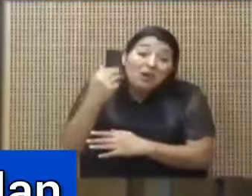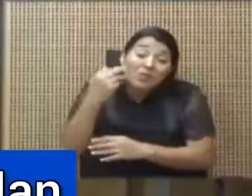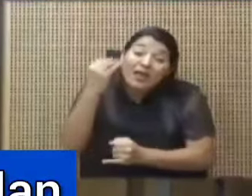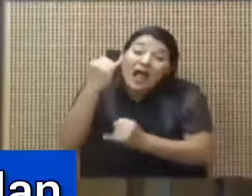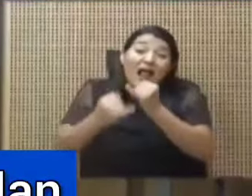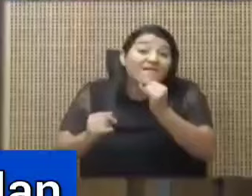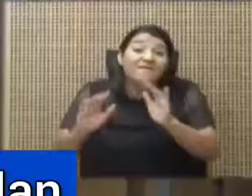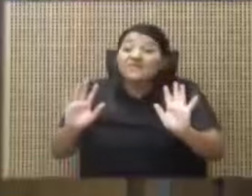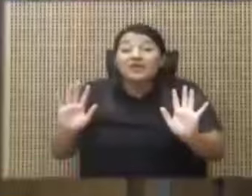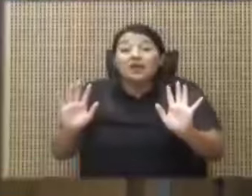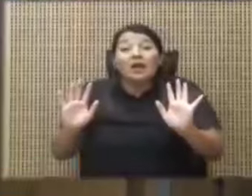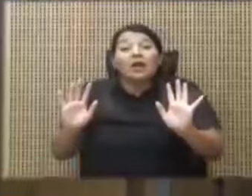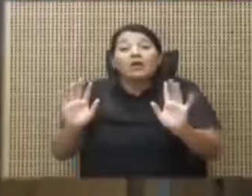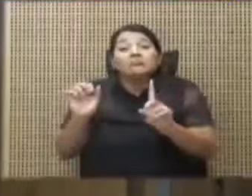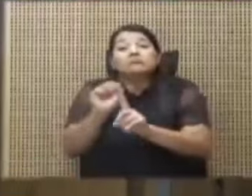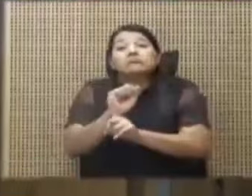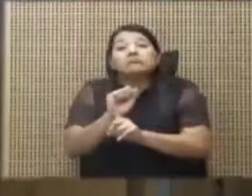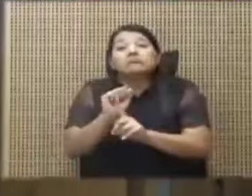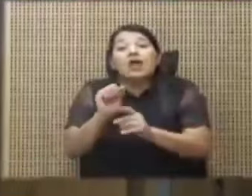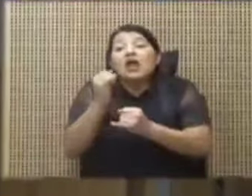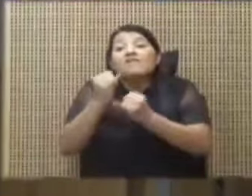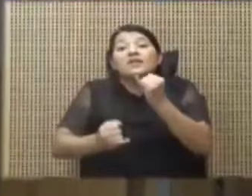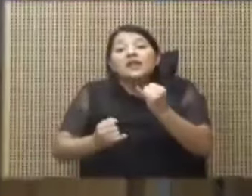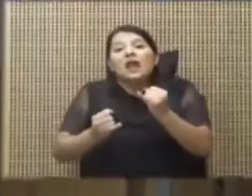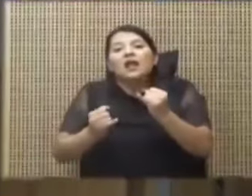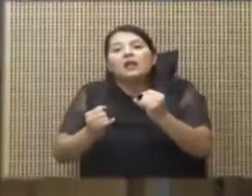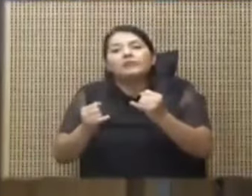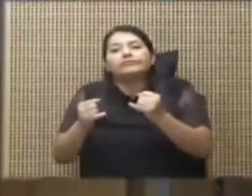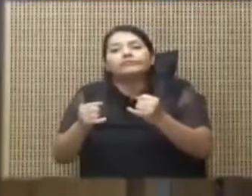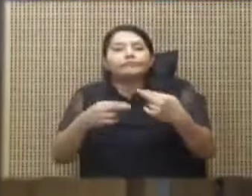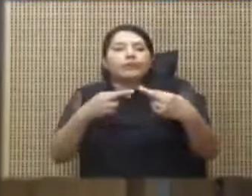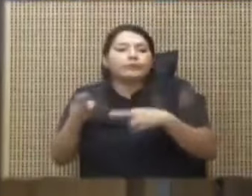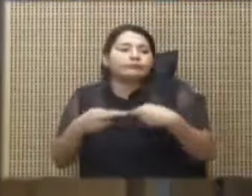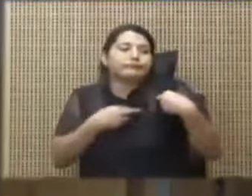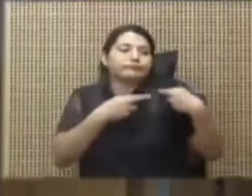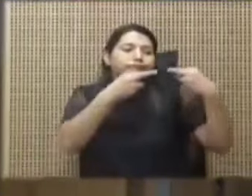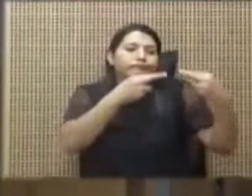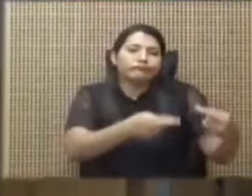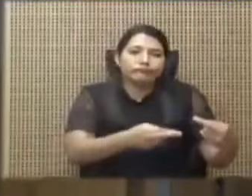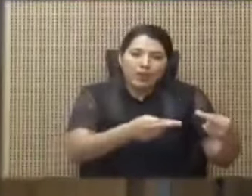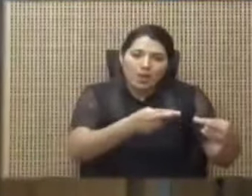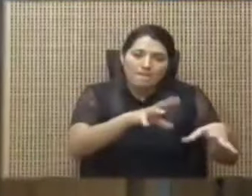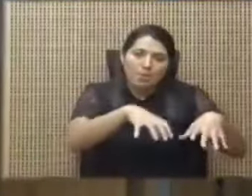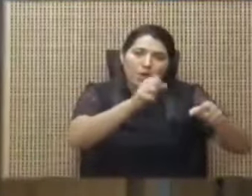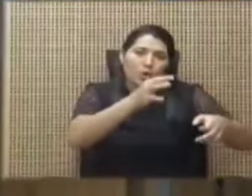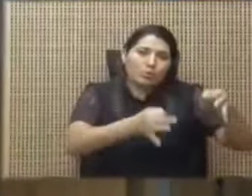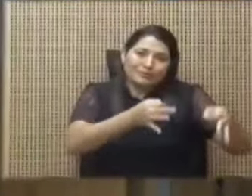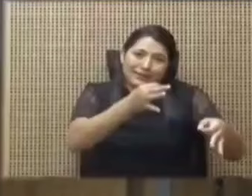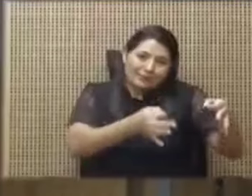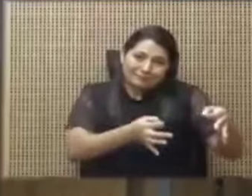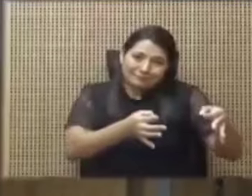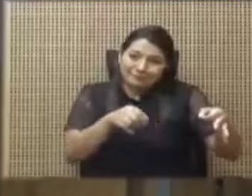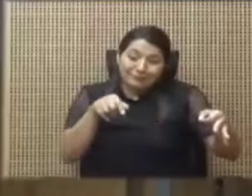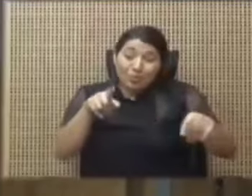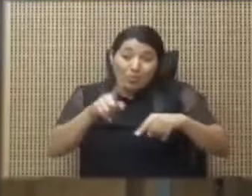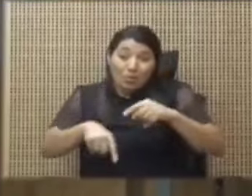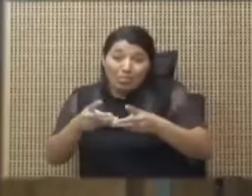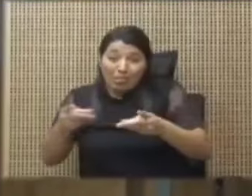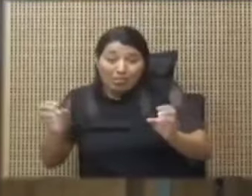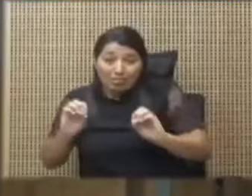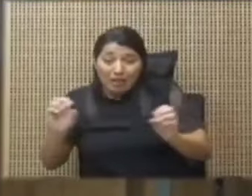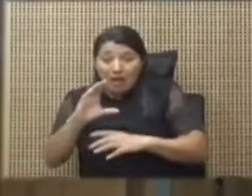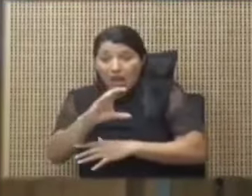se dilucidan en sede judicial y no aquí en esta Asamblea Legislativa. A ver, la Caja es